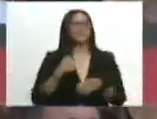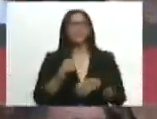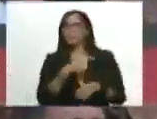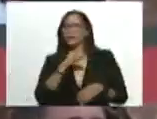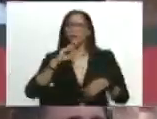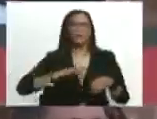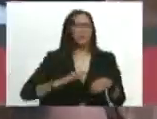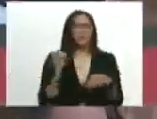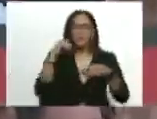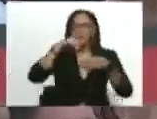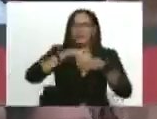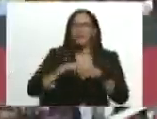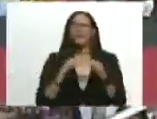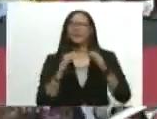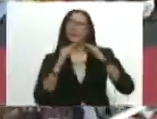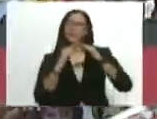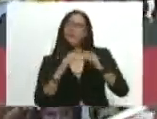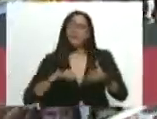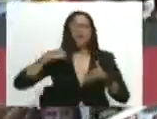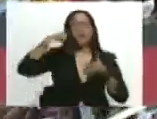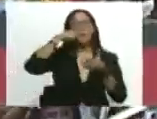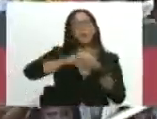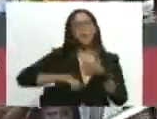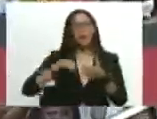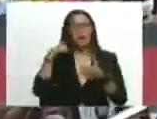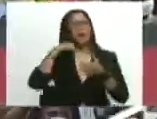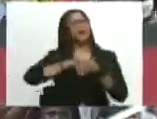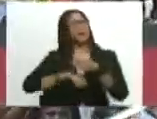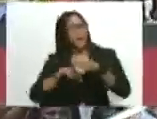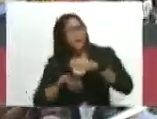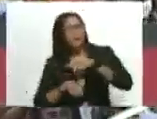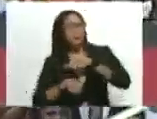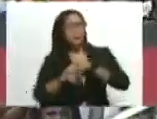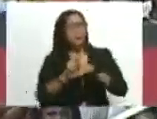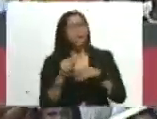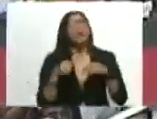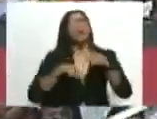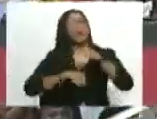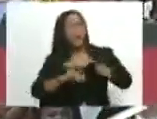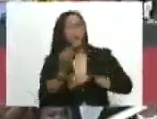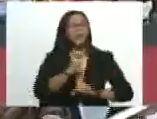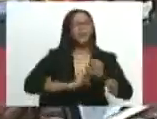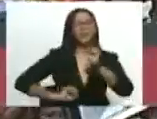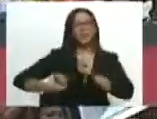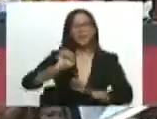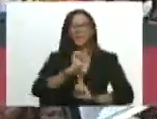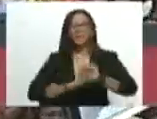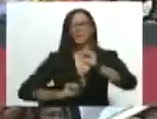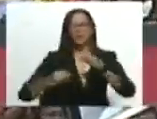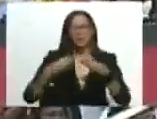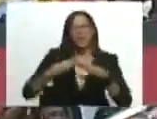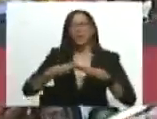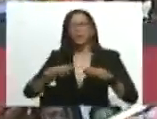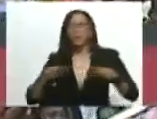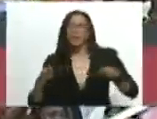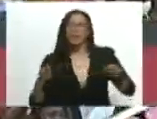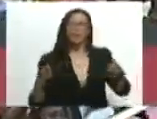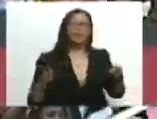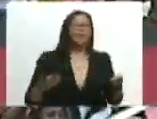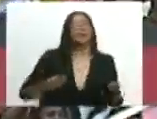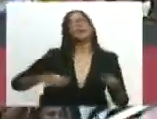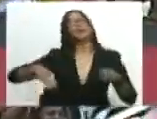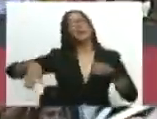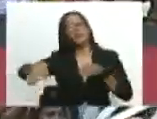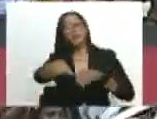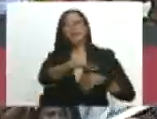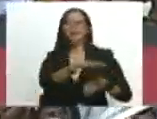Valle yo no me quedo en la casa pues el combate me voy voy a defender la puerta